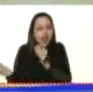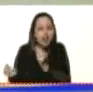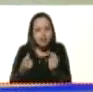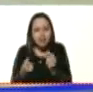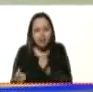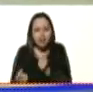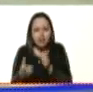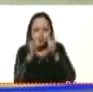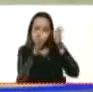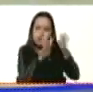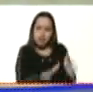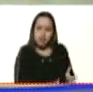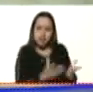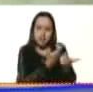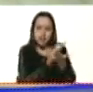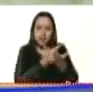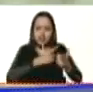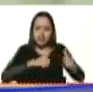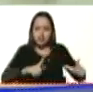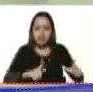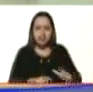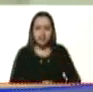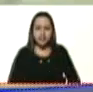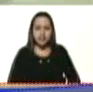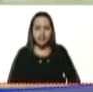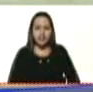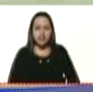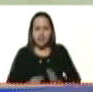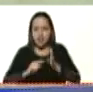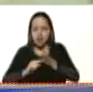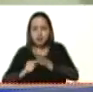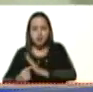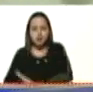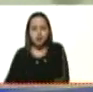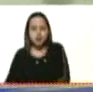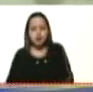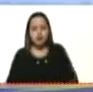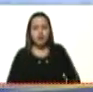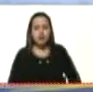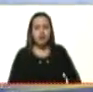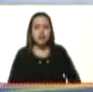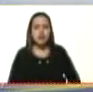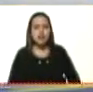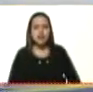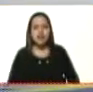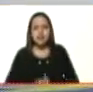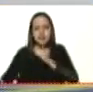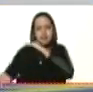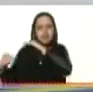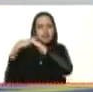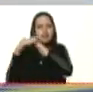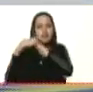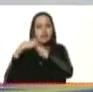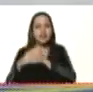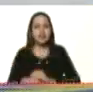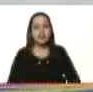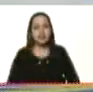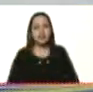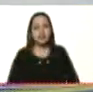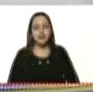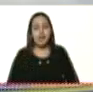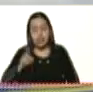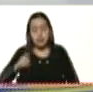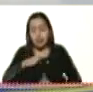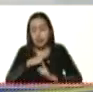entre la libertad y el despotismo, entre la igualdad y la